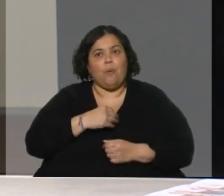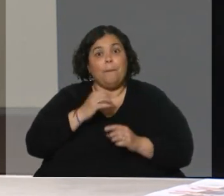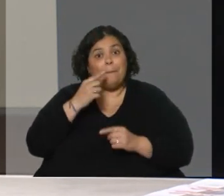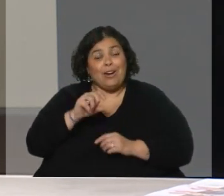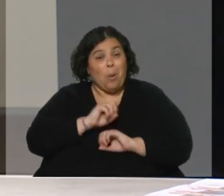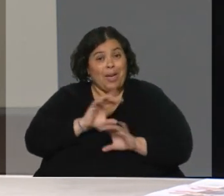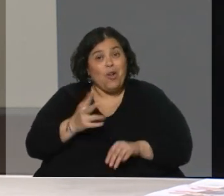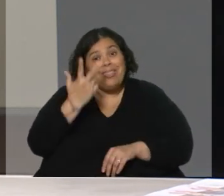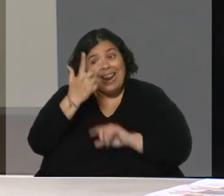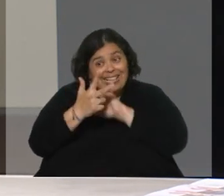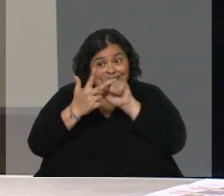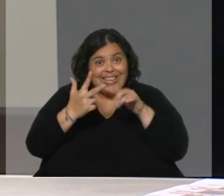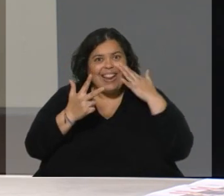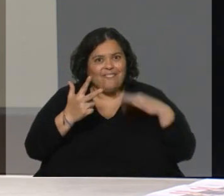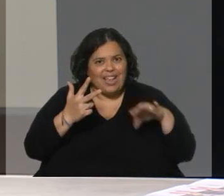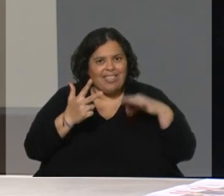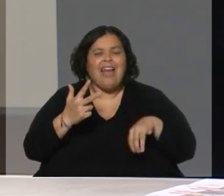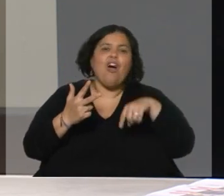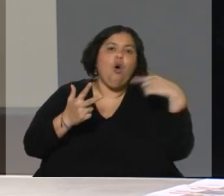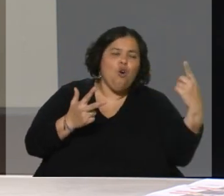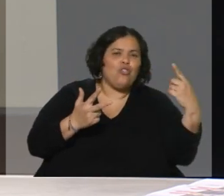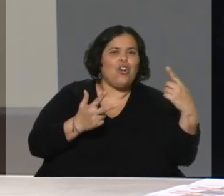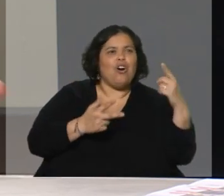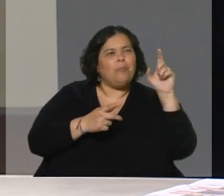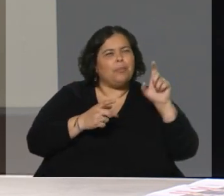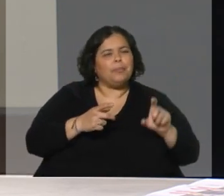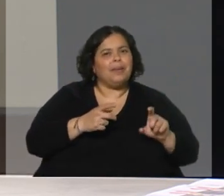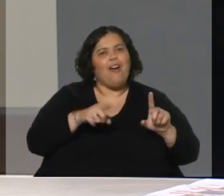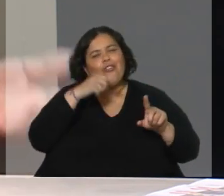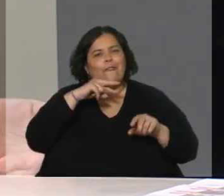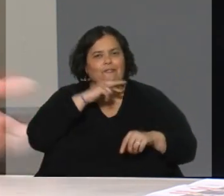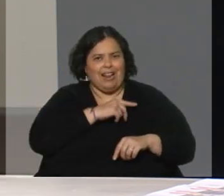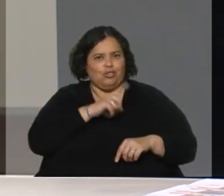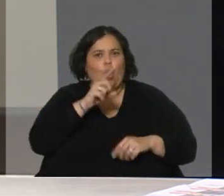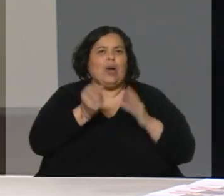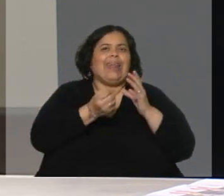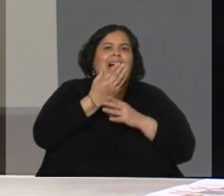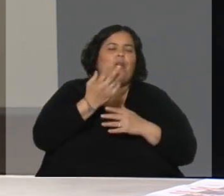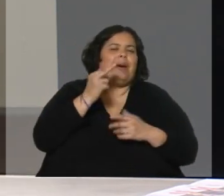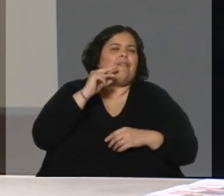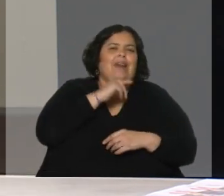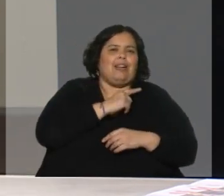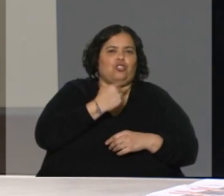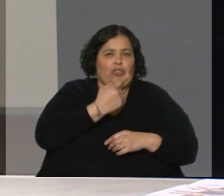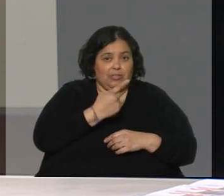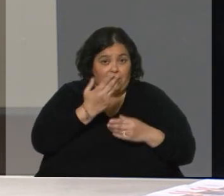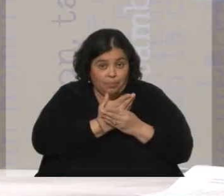los demás mensajes se dirán de cuentas que no eran mías cuentas que o se crearon para falsificar